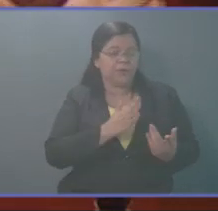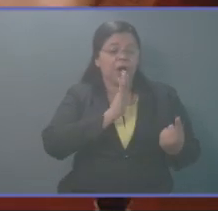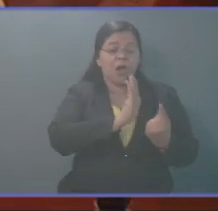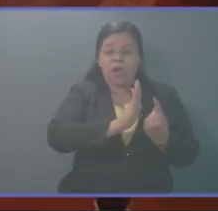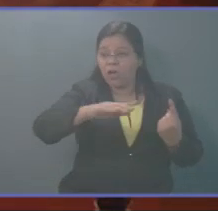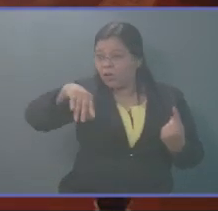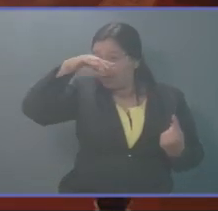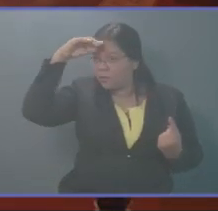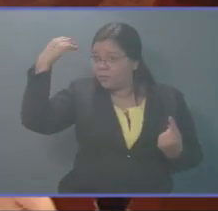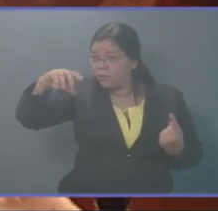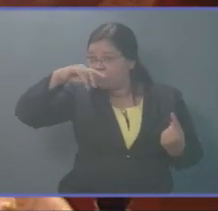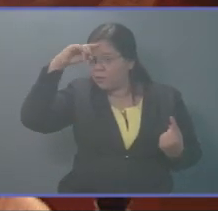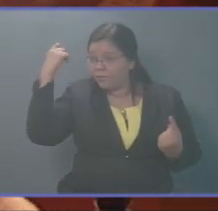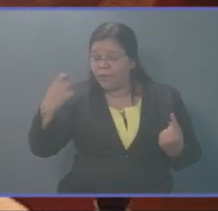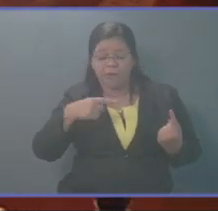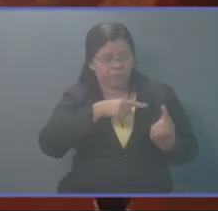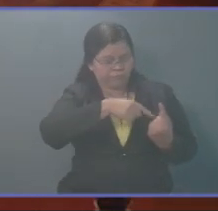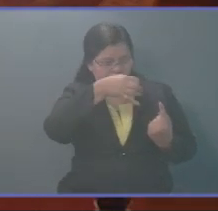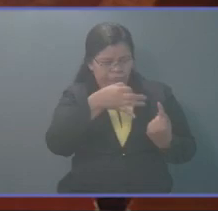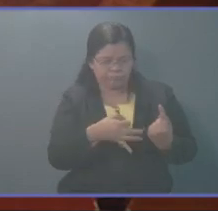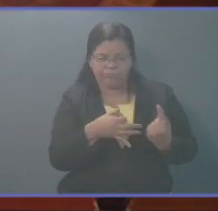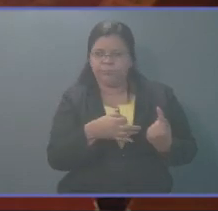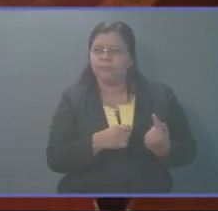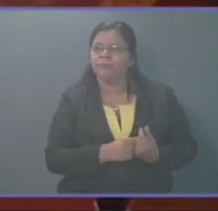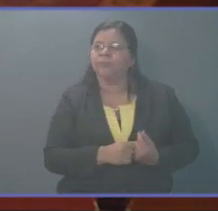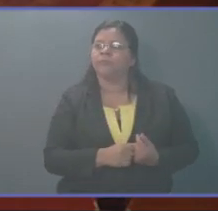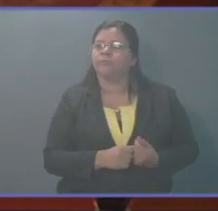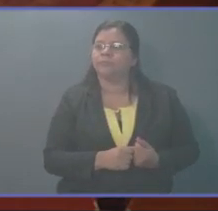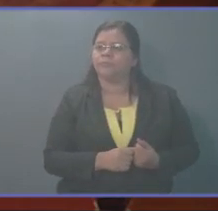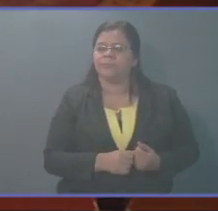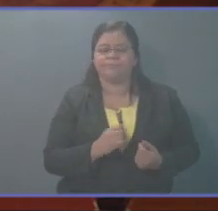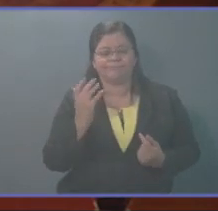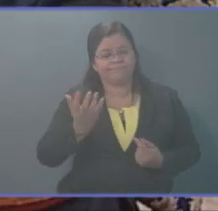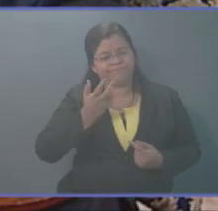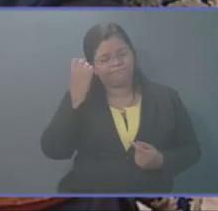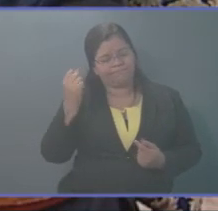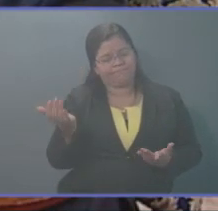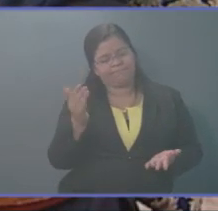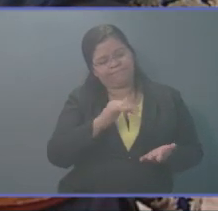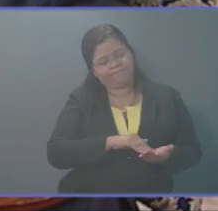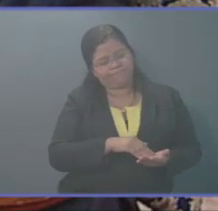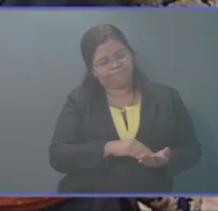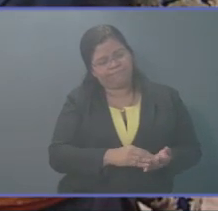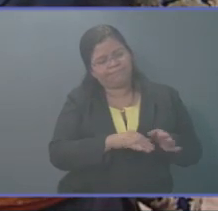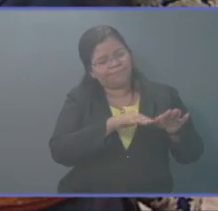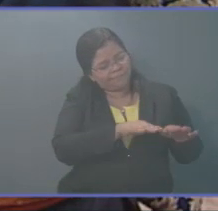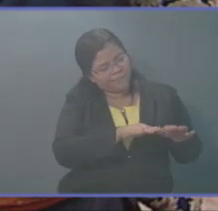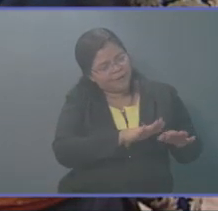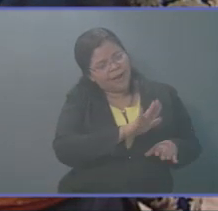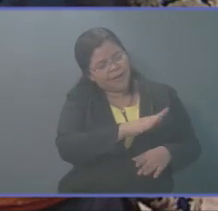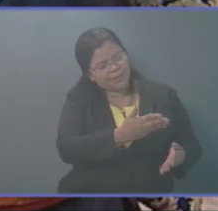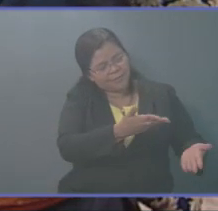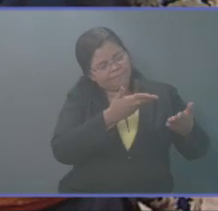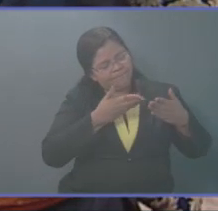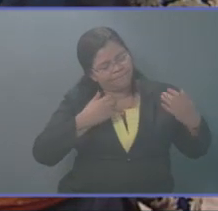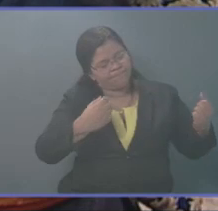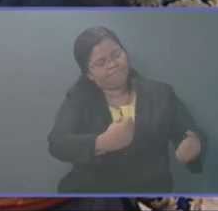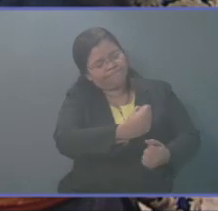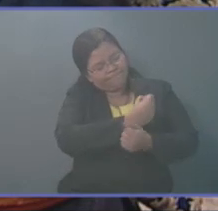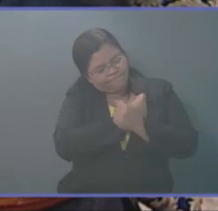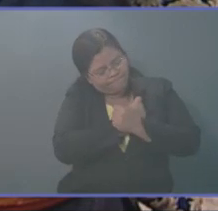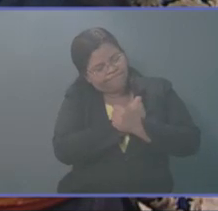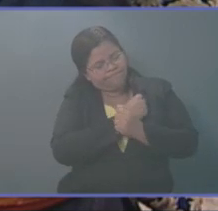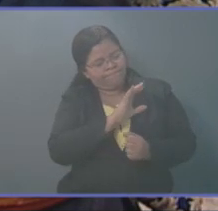trabajo y toda su gran reputación le precede. Éxito de nuevo y muchas gracias por su aprecio y por